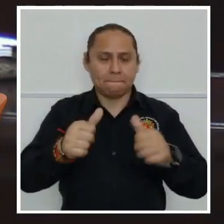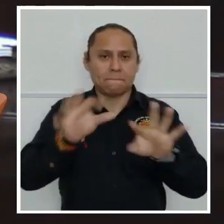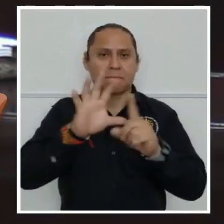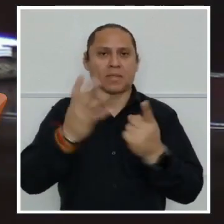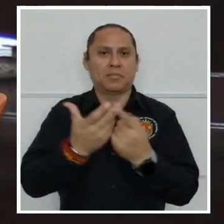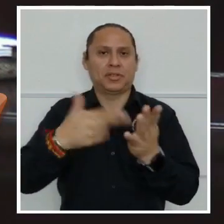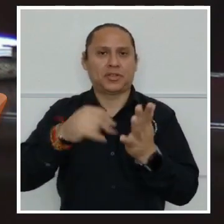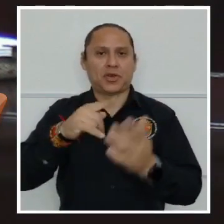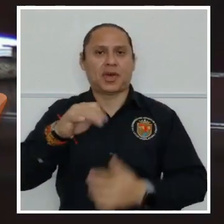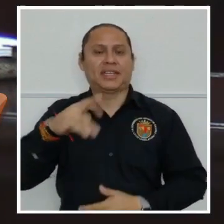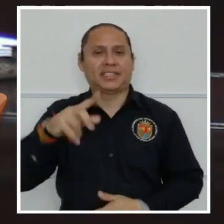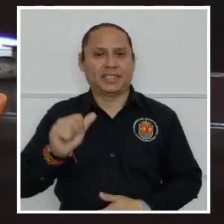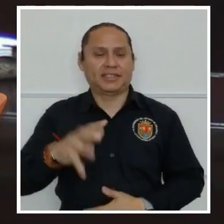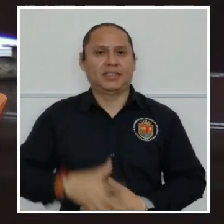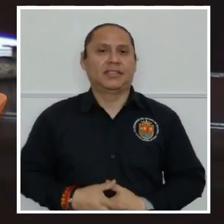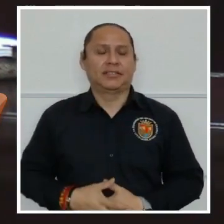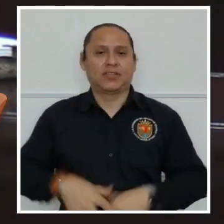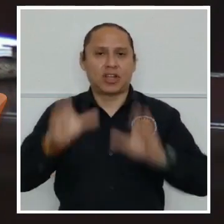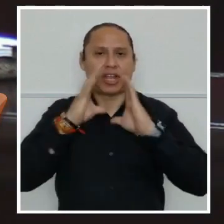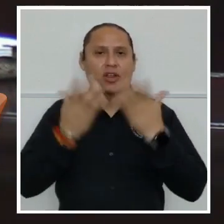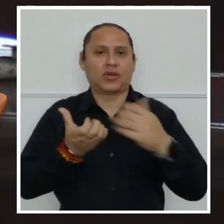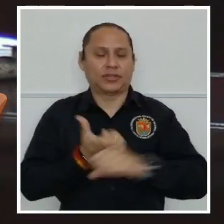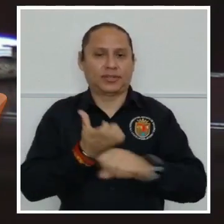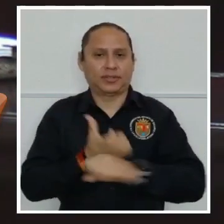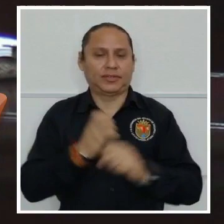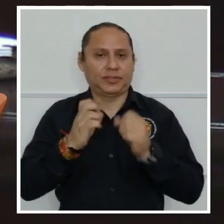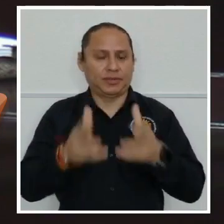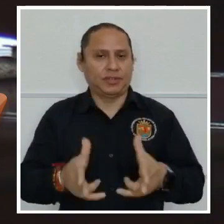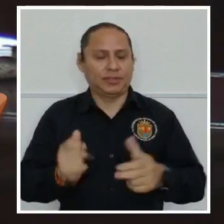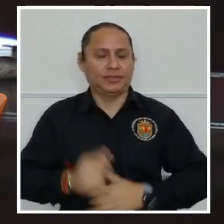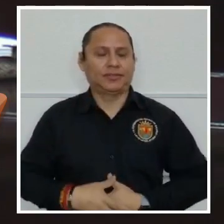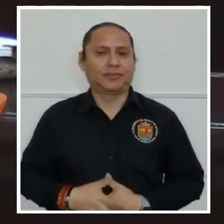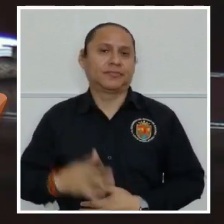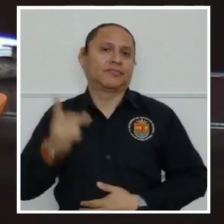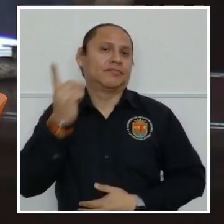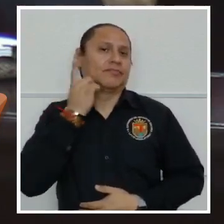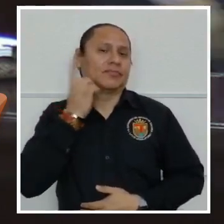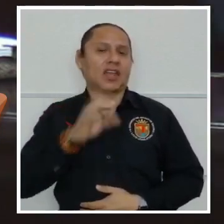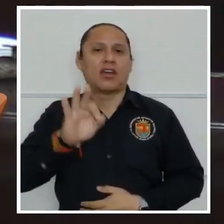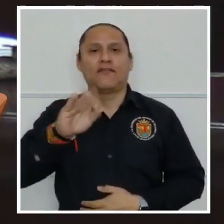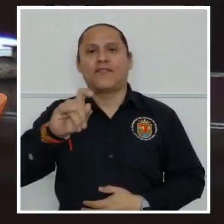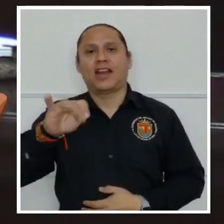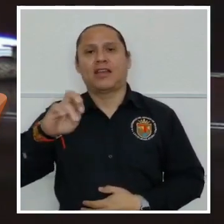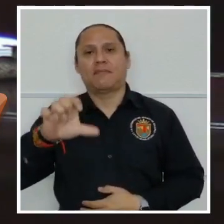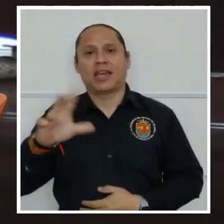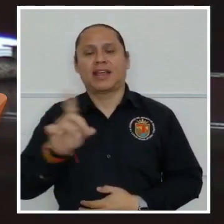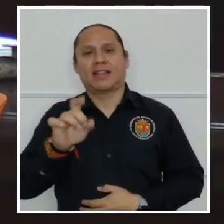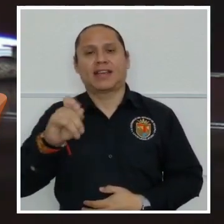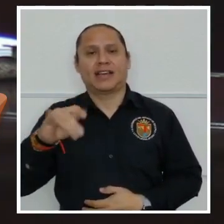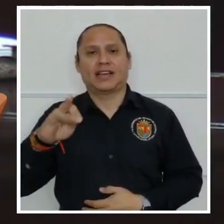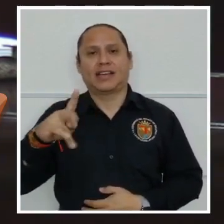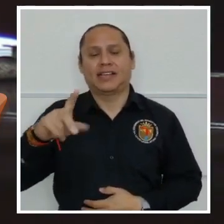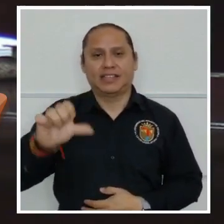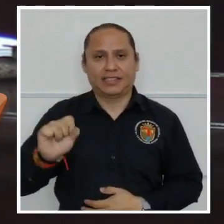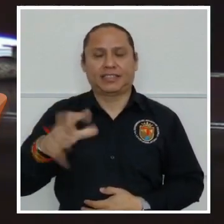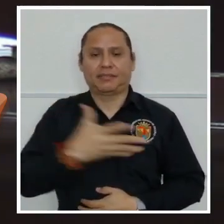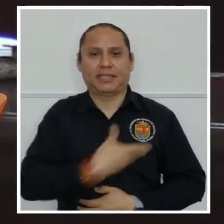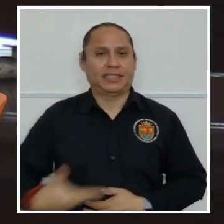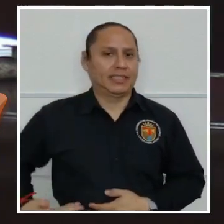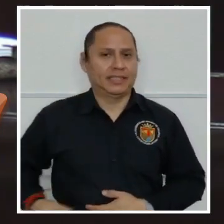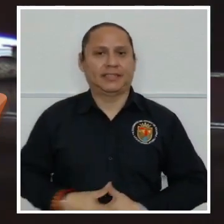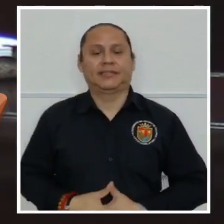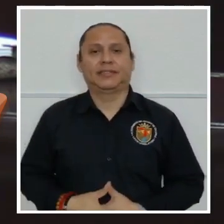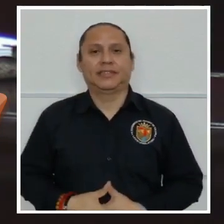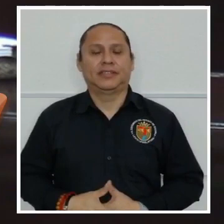Atentamente, por la Comisión de Hacienda del Honorable Congreso del Estado, diputado Felipe de Jesús Granda Pastrana,